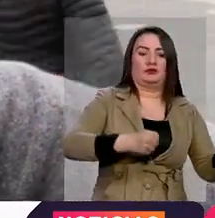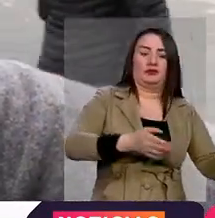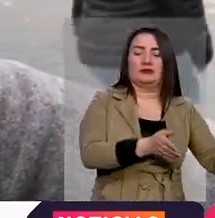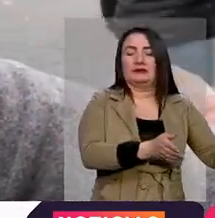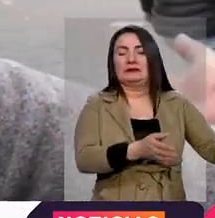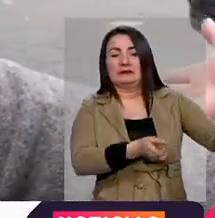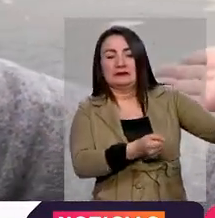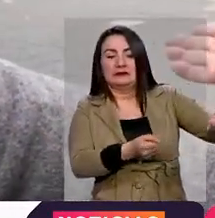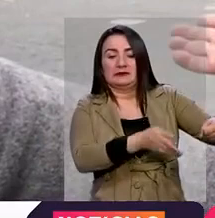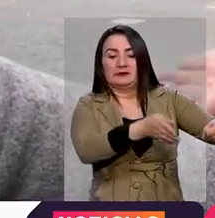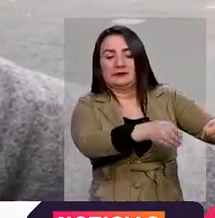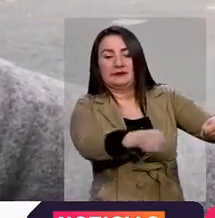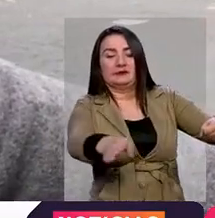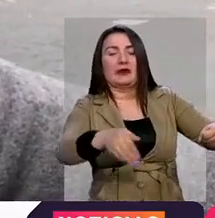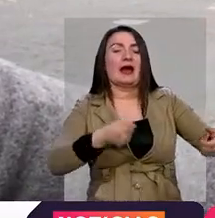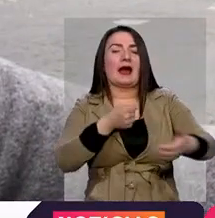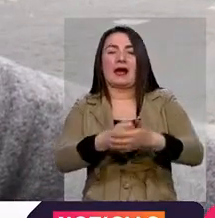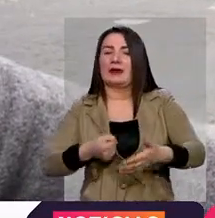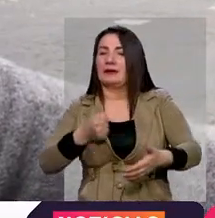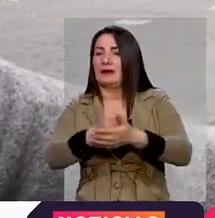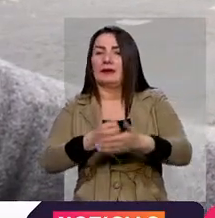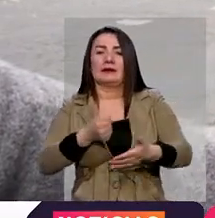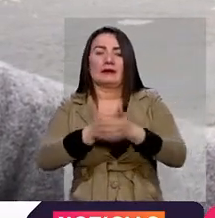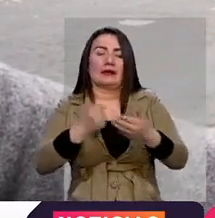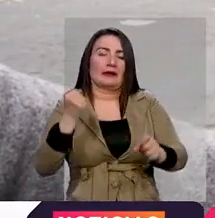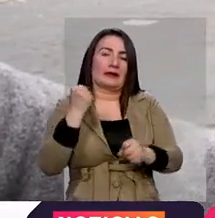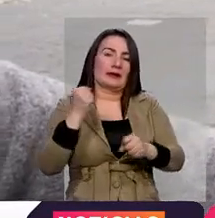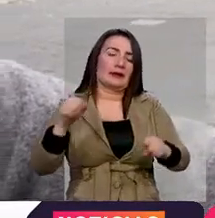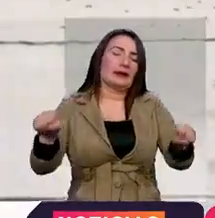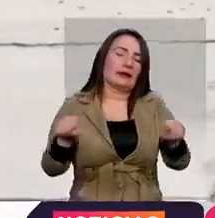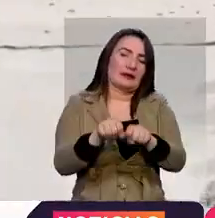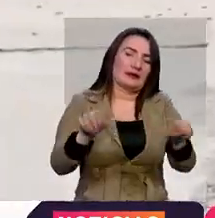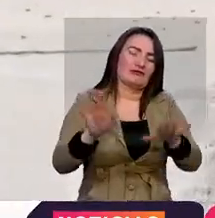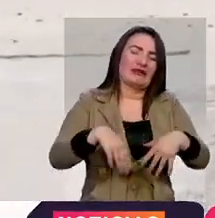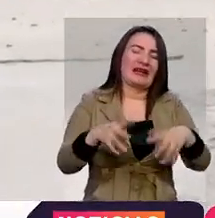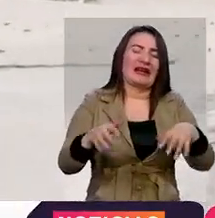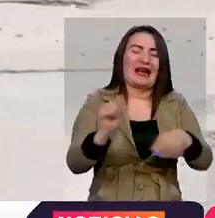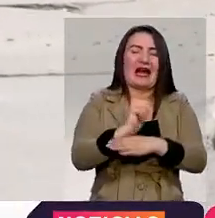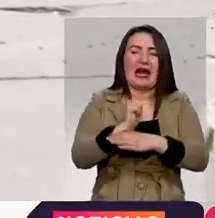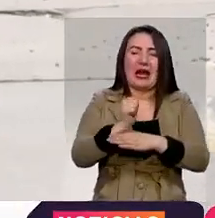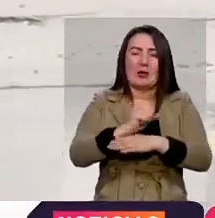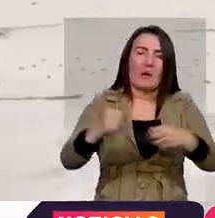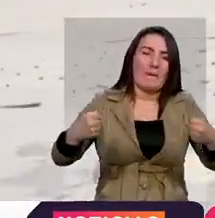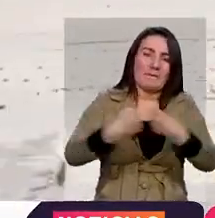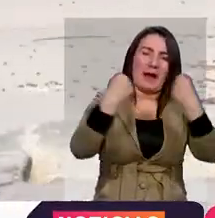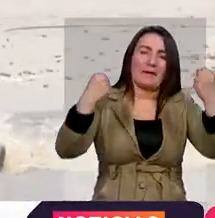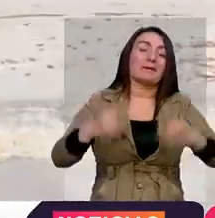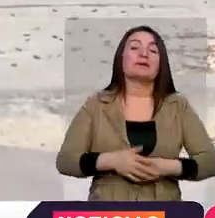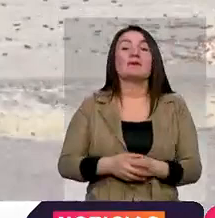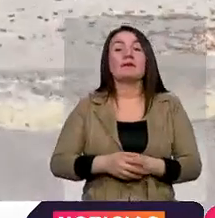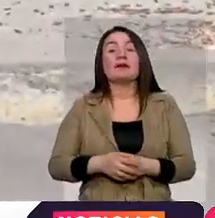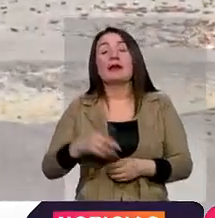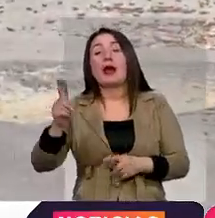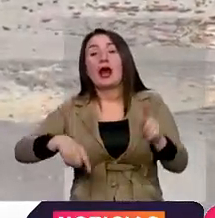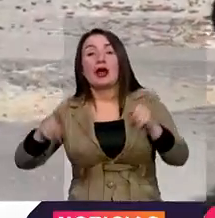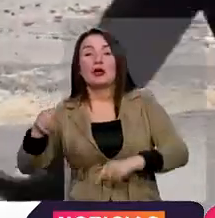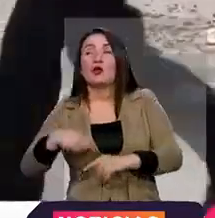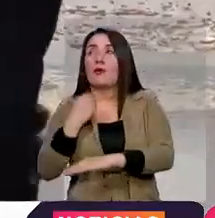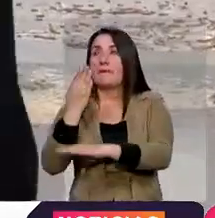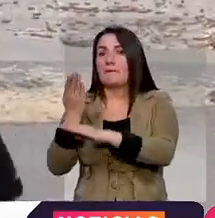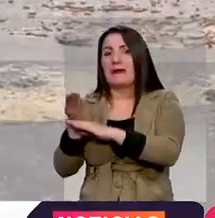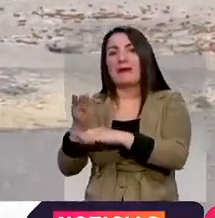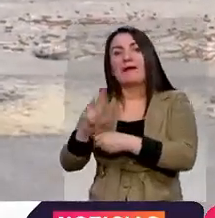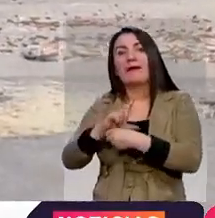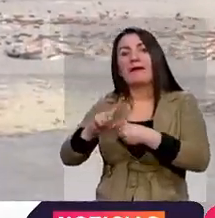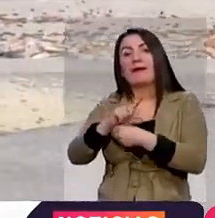cuando van bajando y han habido accidentes entre los carros porque se abren demasiado. Los afectados y los residentes tienen una petición para la alcaldía